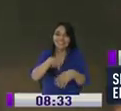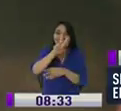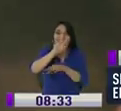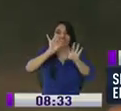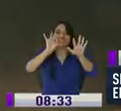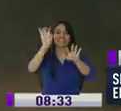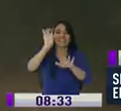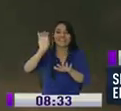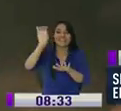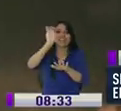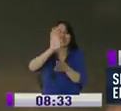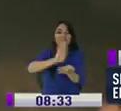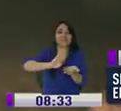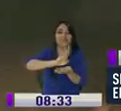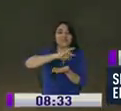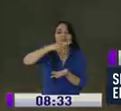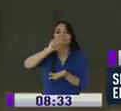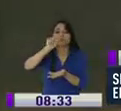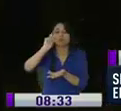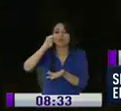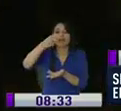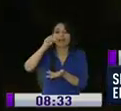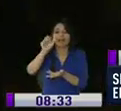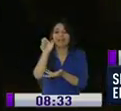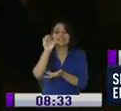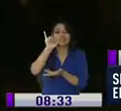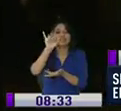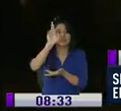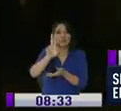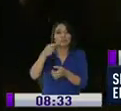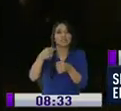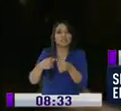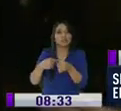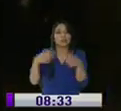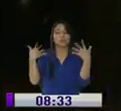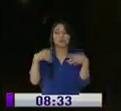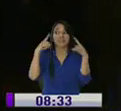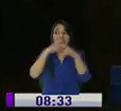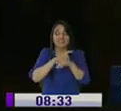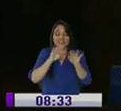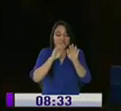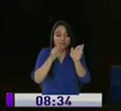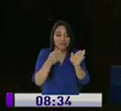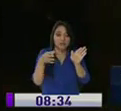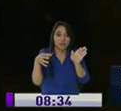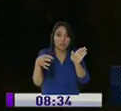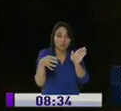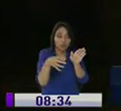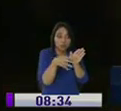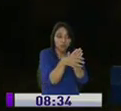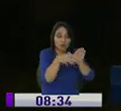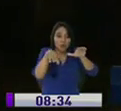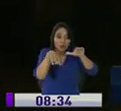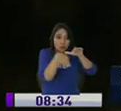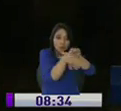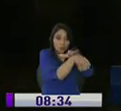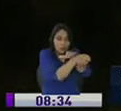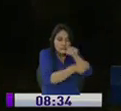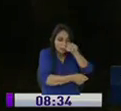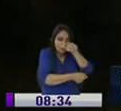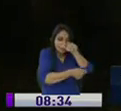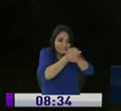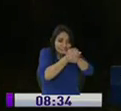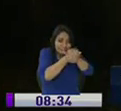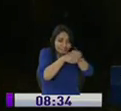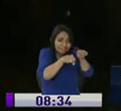el sector de Puengasí, sur de Quito. Bastante dificultoso porque es una tubería de alcantarilla prácticamente. Tiene un diámetro